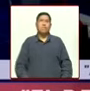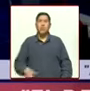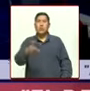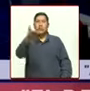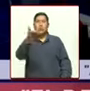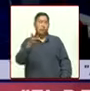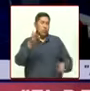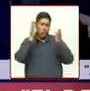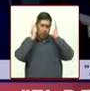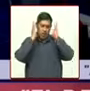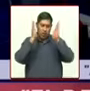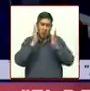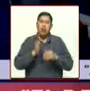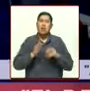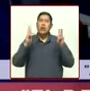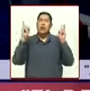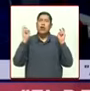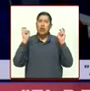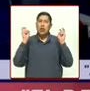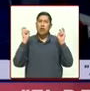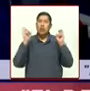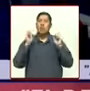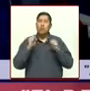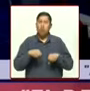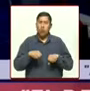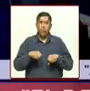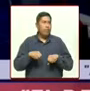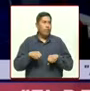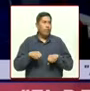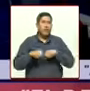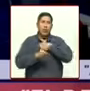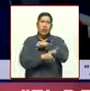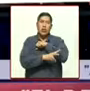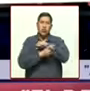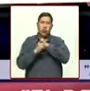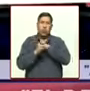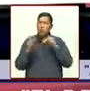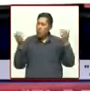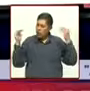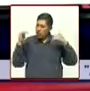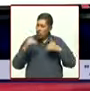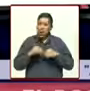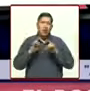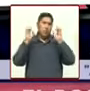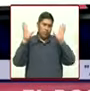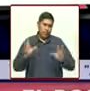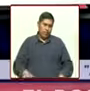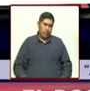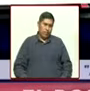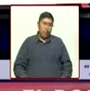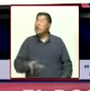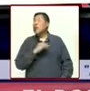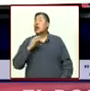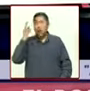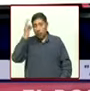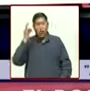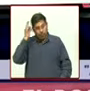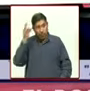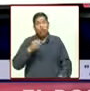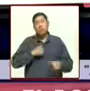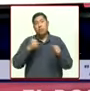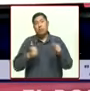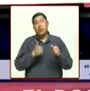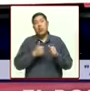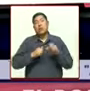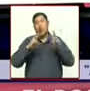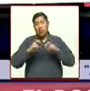Ustedes lo acaban de escuchar, la tipificación pudo haber sido el delito de robo agravado. Y la fiscalía está siguiendo